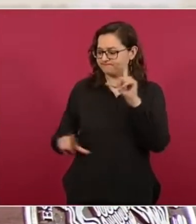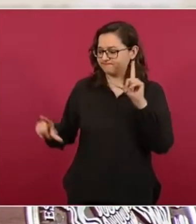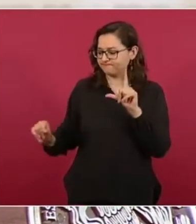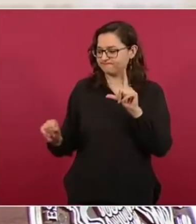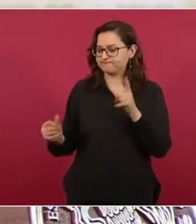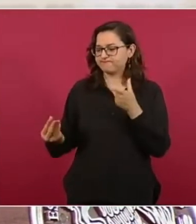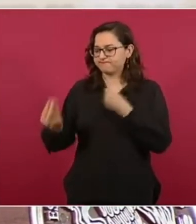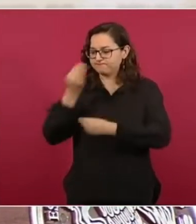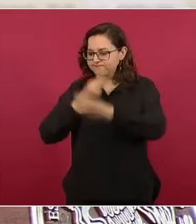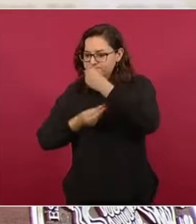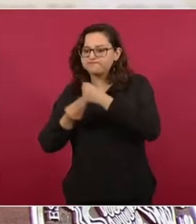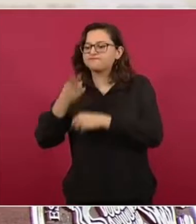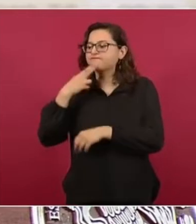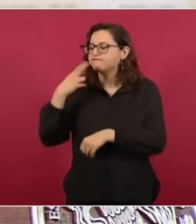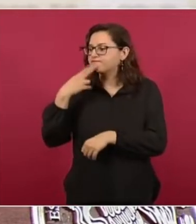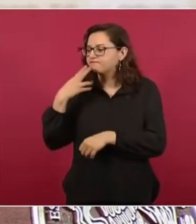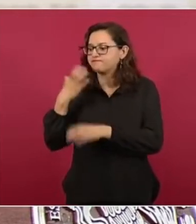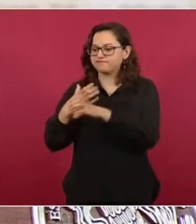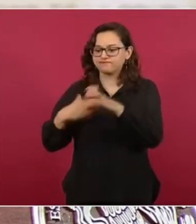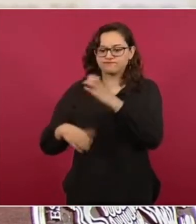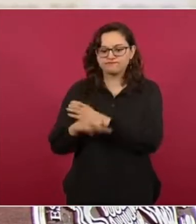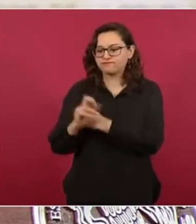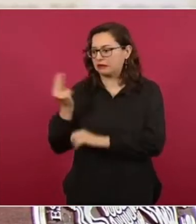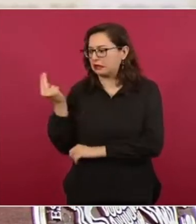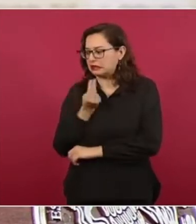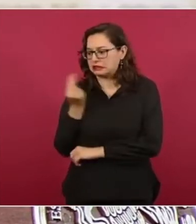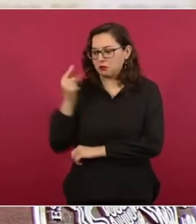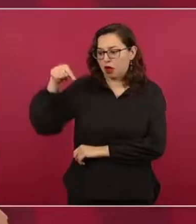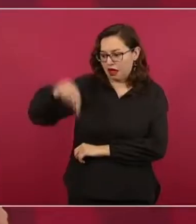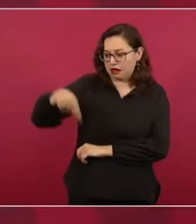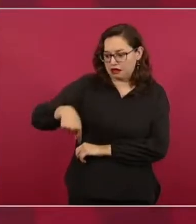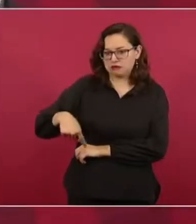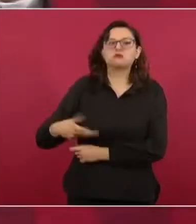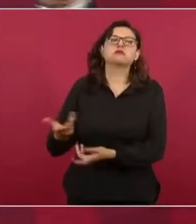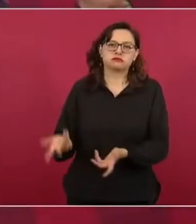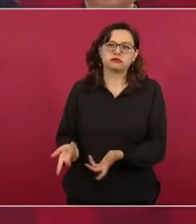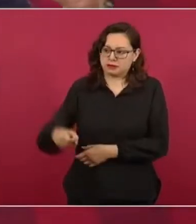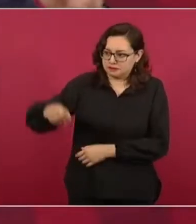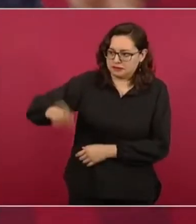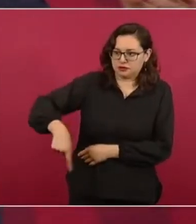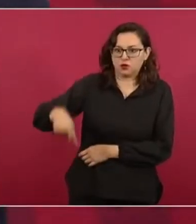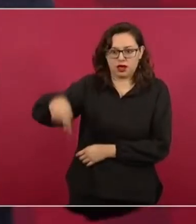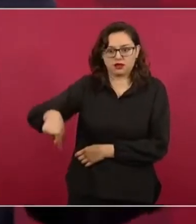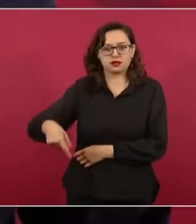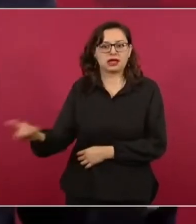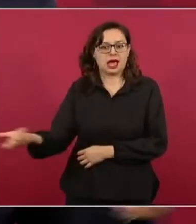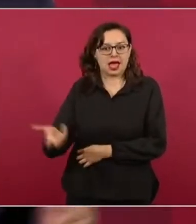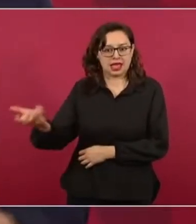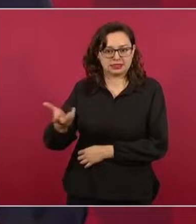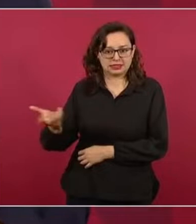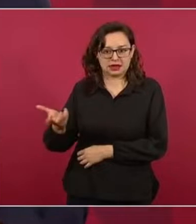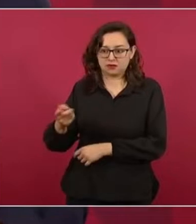producir lo que consumimos los mexicanos, para que nos podamos